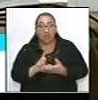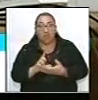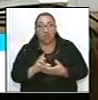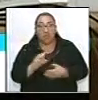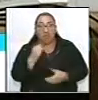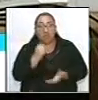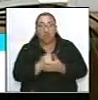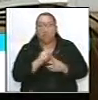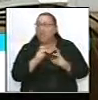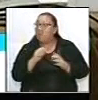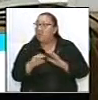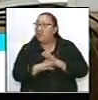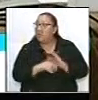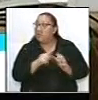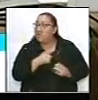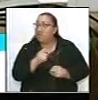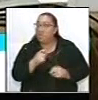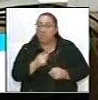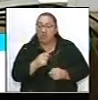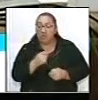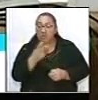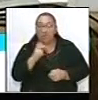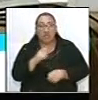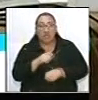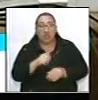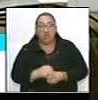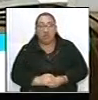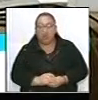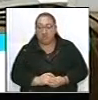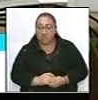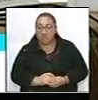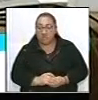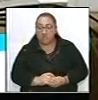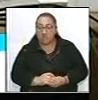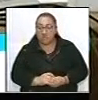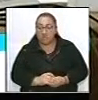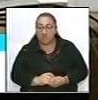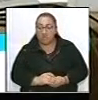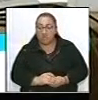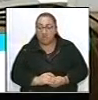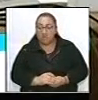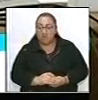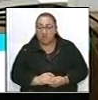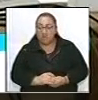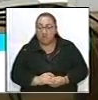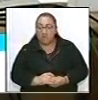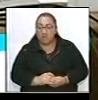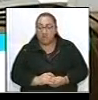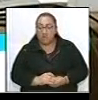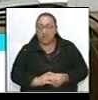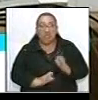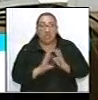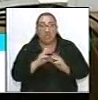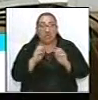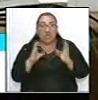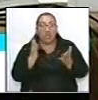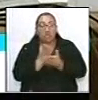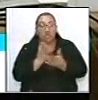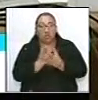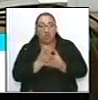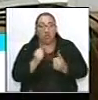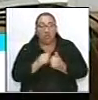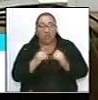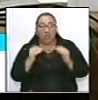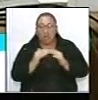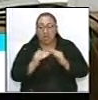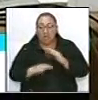básica que era de 120 horas, aproximadamente 15 días, de estudio permanente del SERENO,